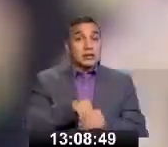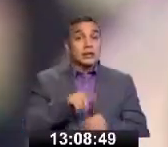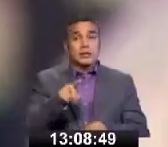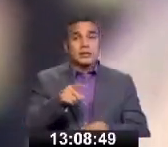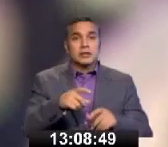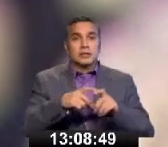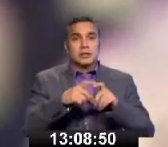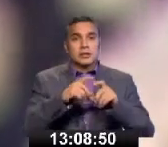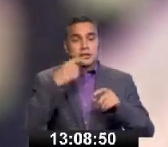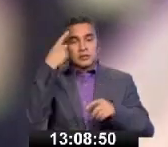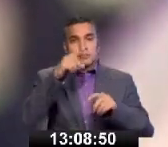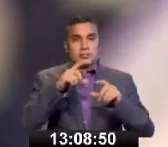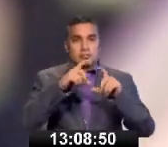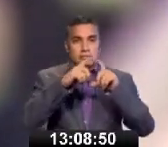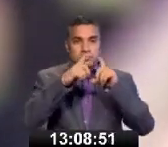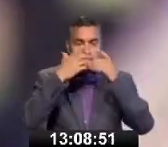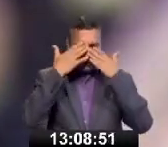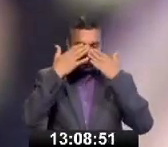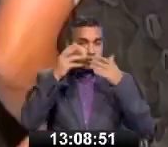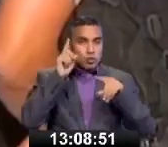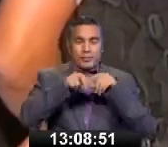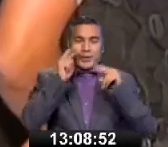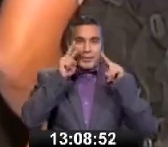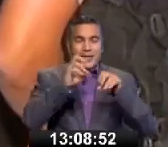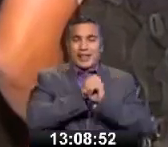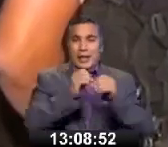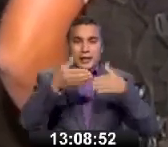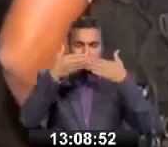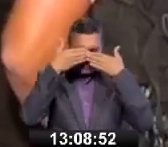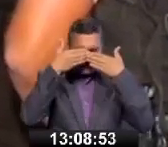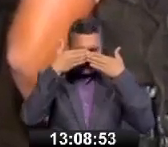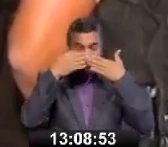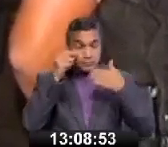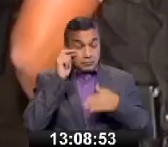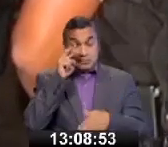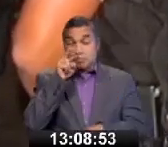taparon el rostro, que verdaderamente no vi nada. Ya.